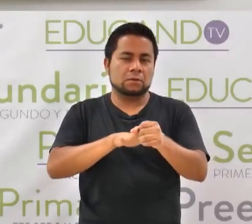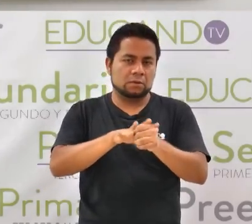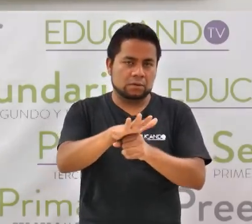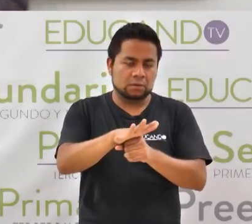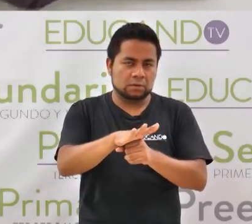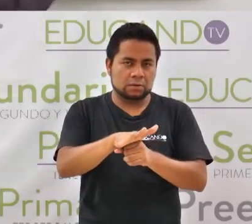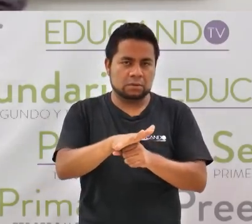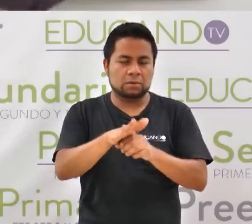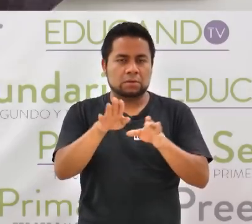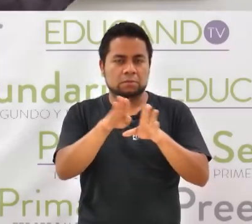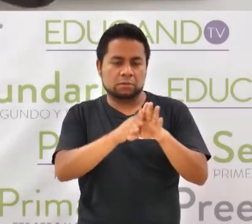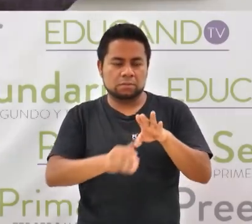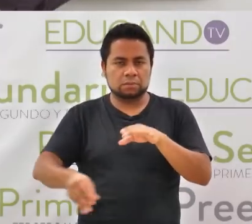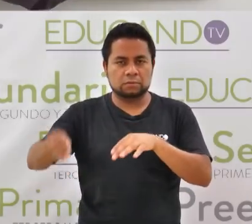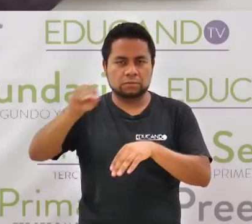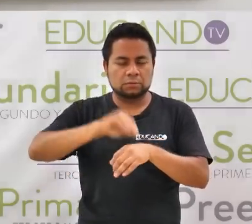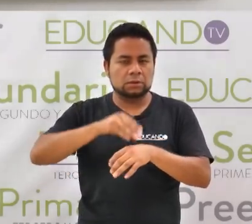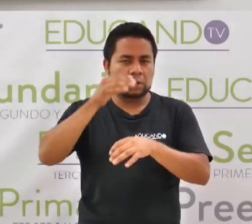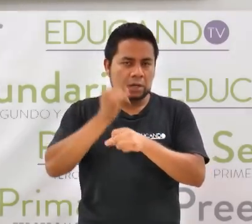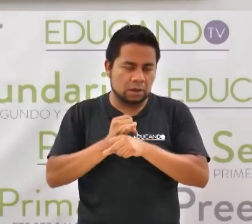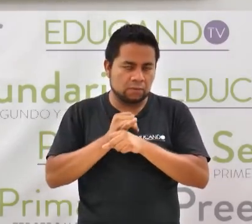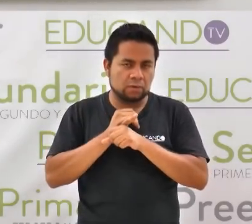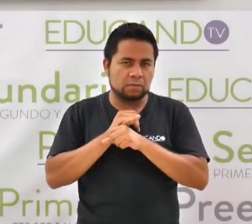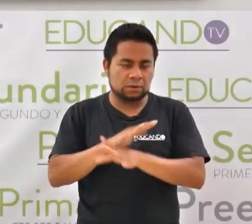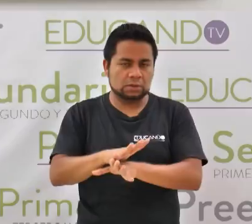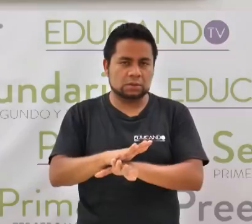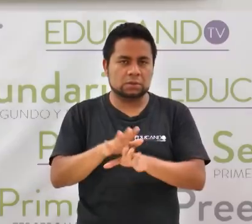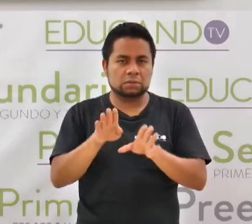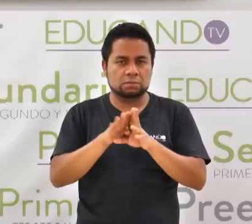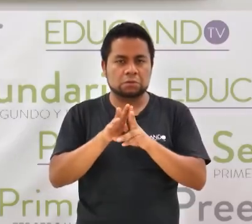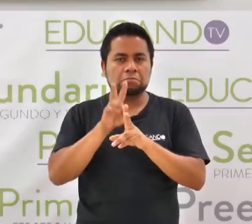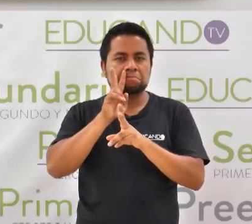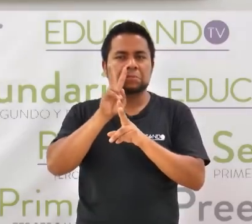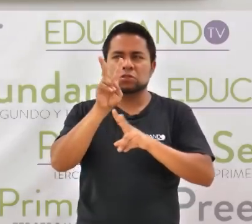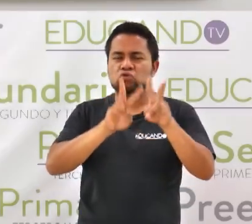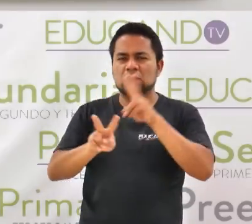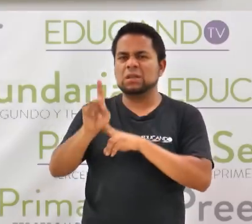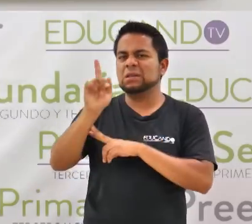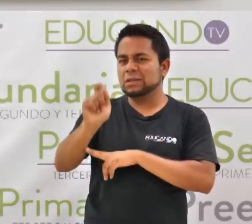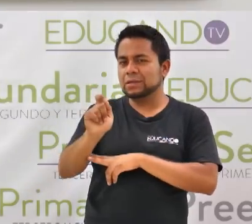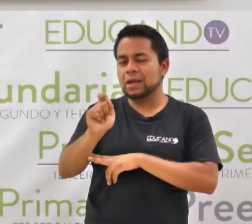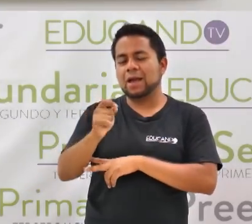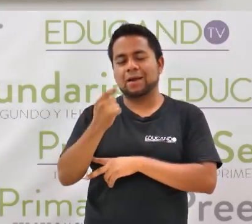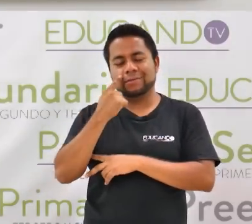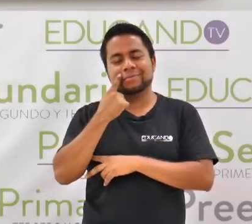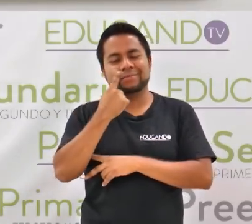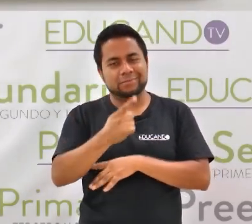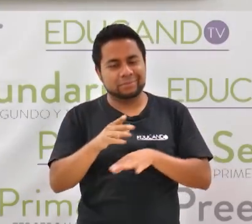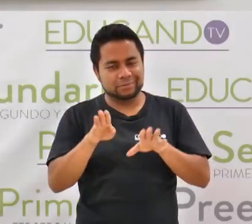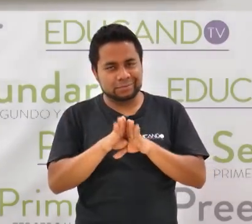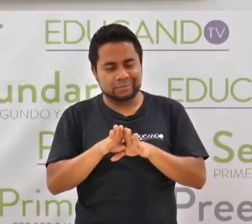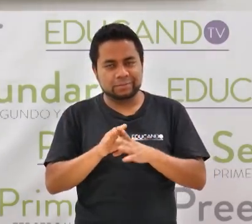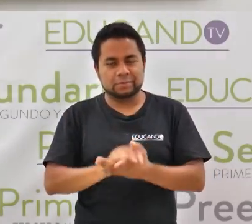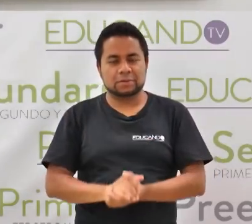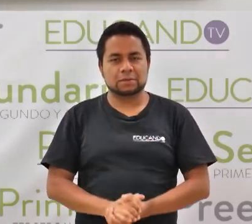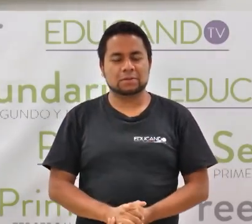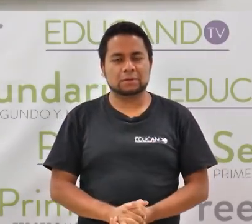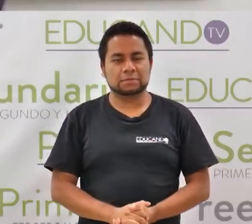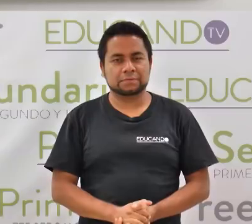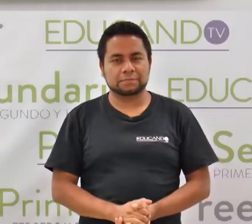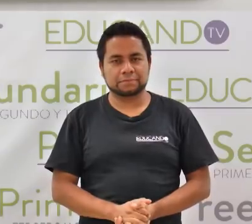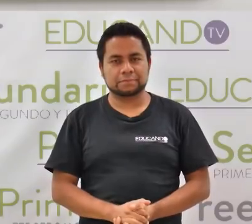sería transmitir la información visualmente, el cual sería transmite